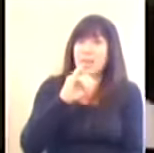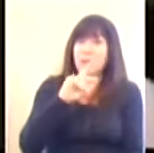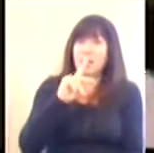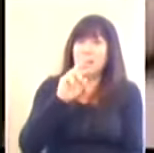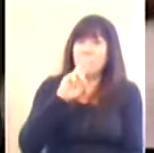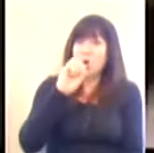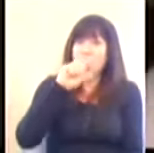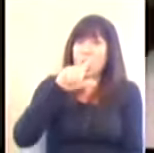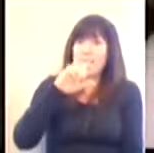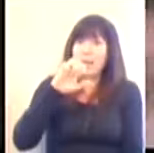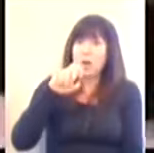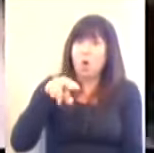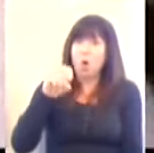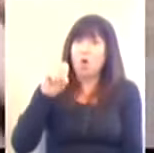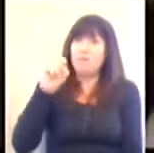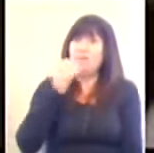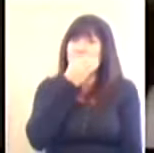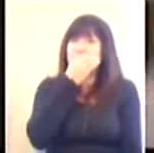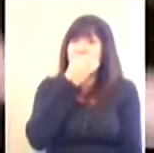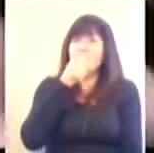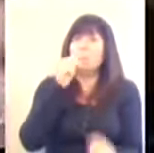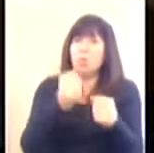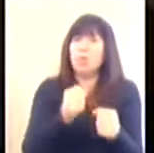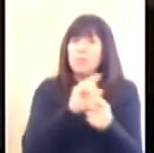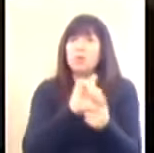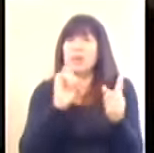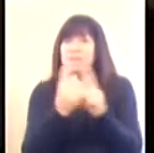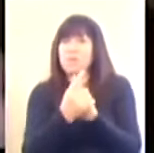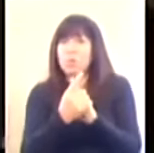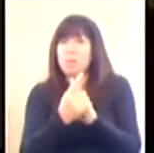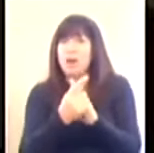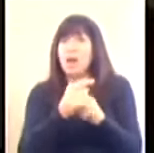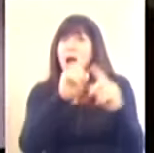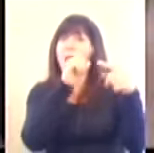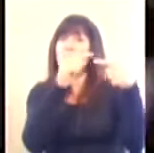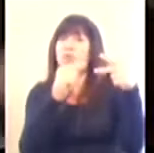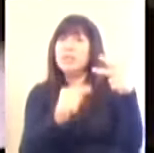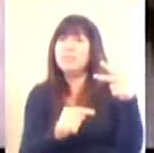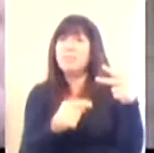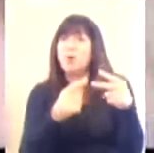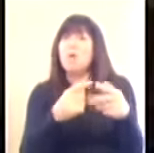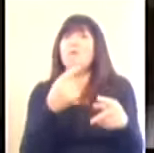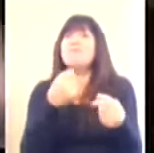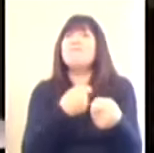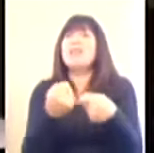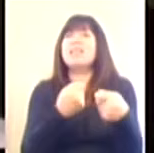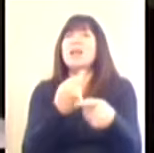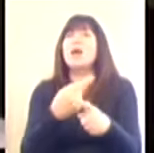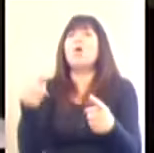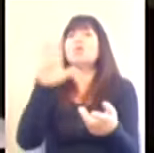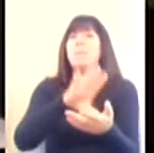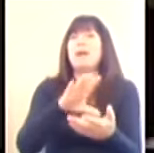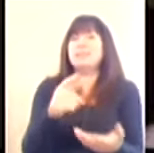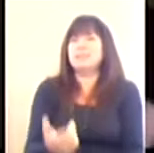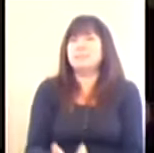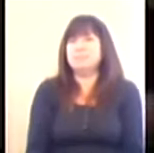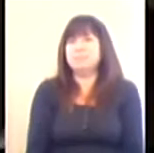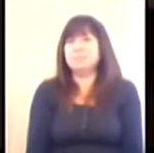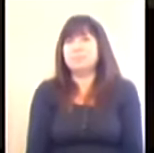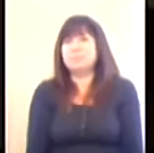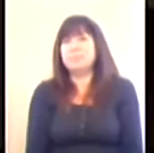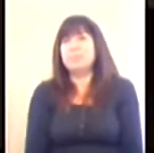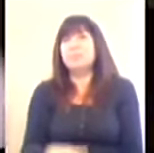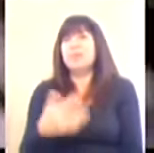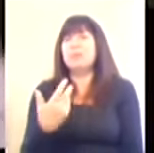en petróleo. Y por tanto, podríamos transformarnos a un tipo de exportación de recursos eternos. Y eso me tiene